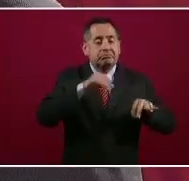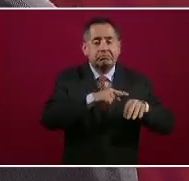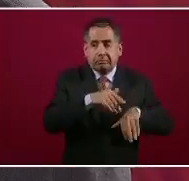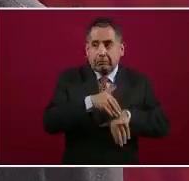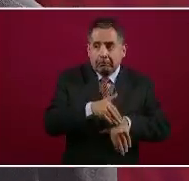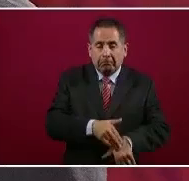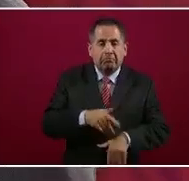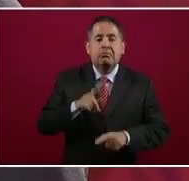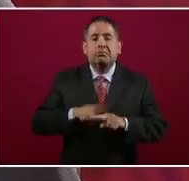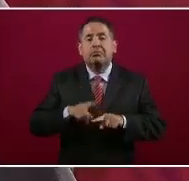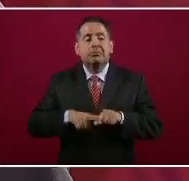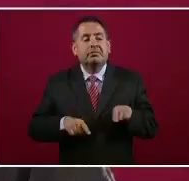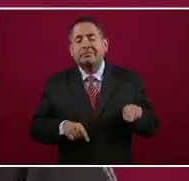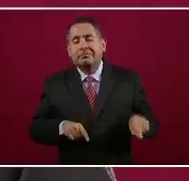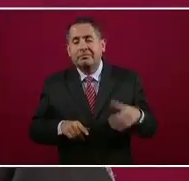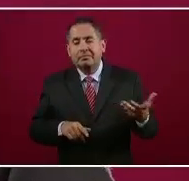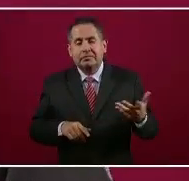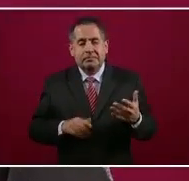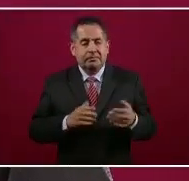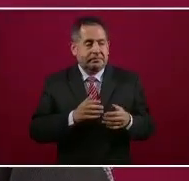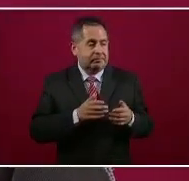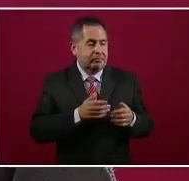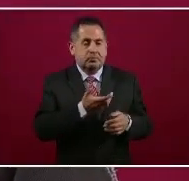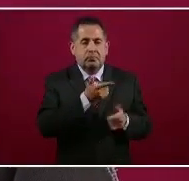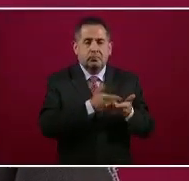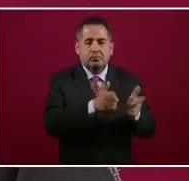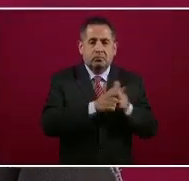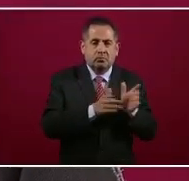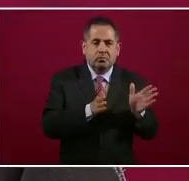los conservadores